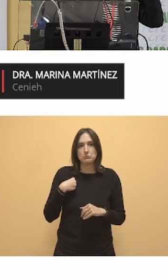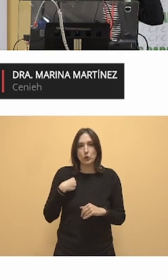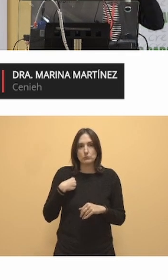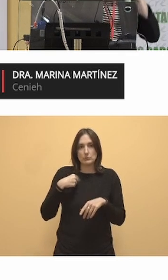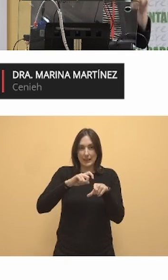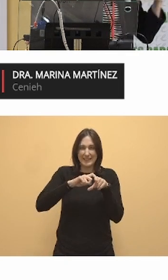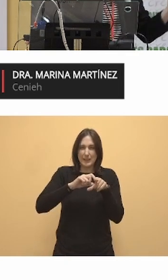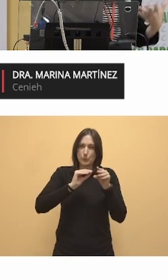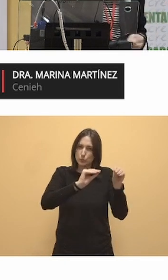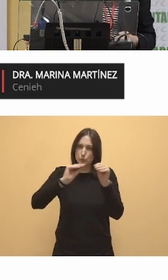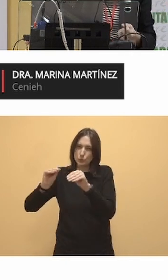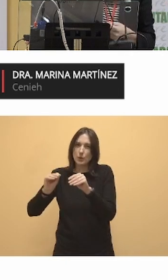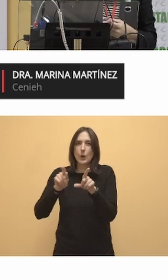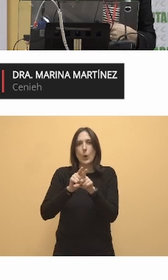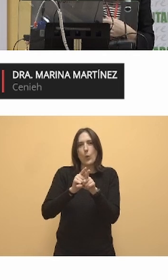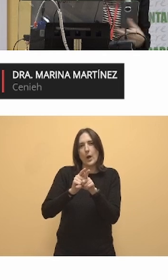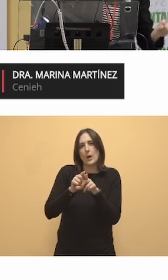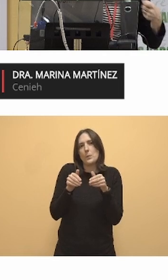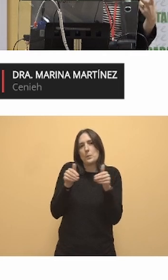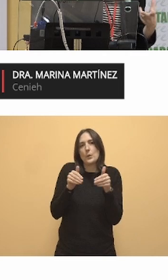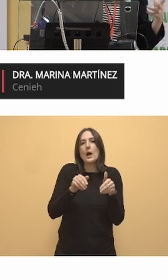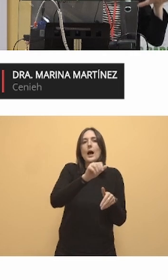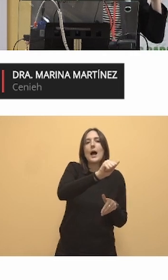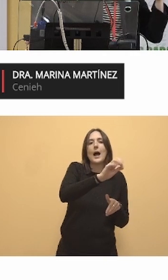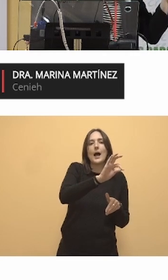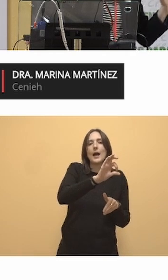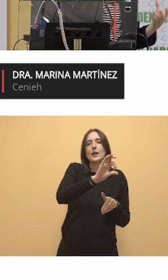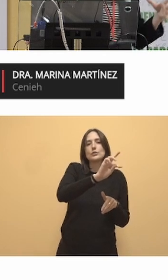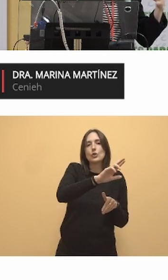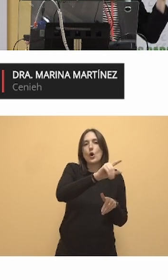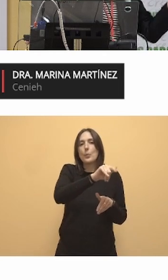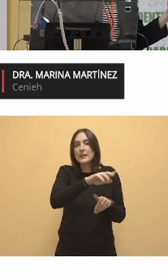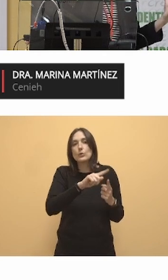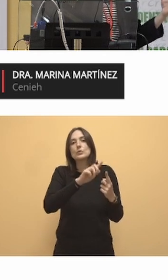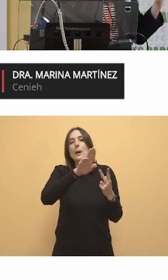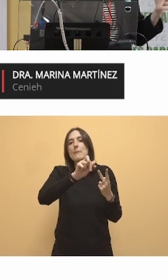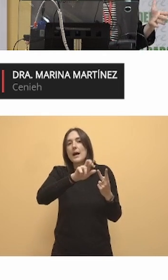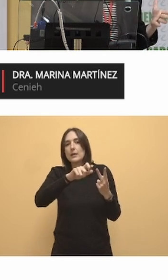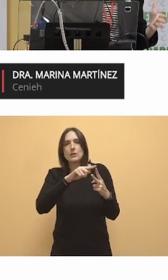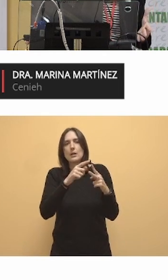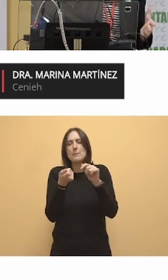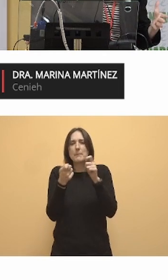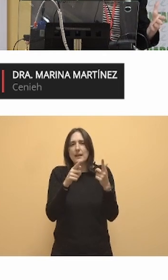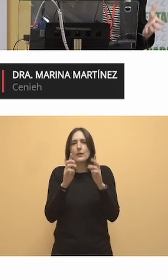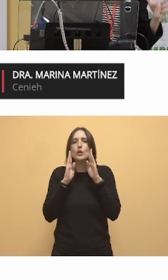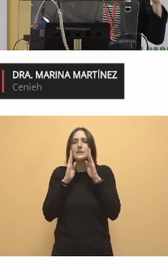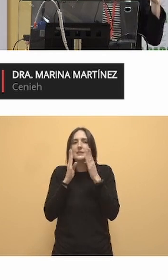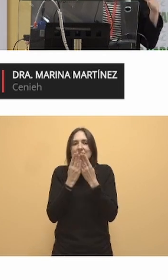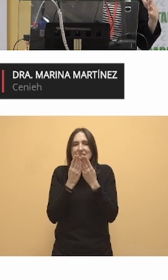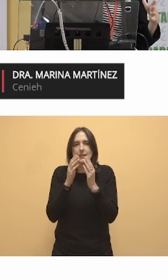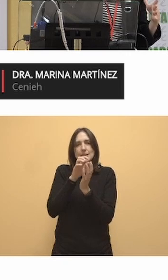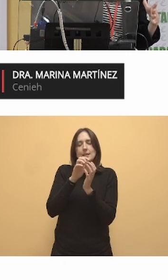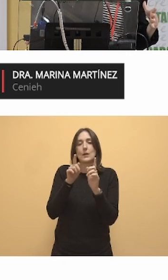géneros, en estas especies tan primitivas, Australopithecus y Parántropos, los molares tienden a ser muy asimétricos. Veis claramente